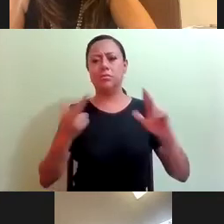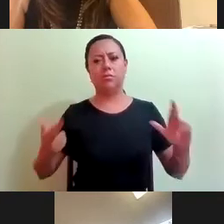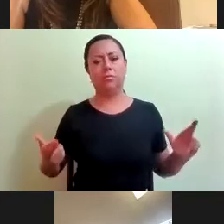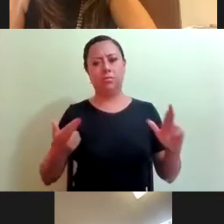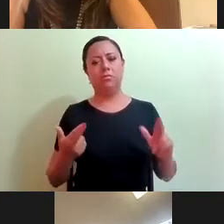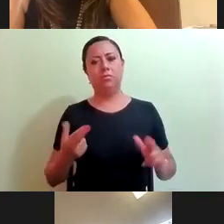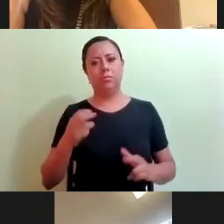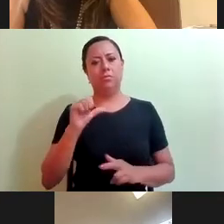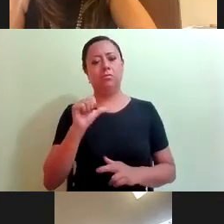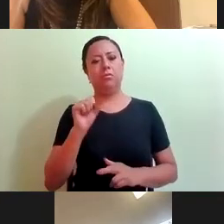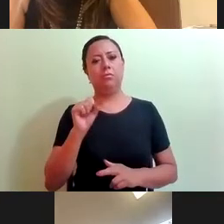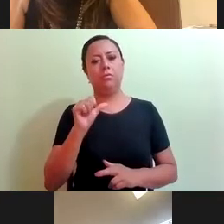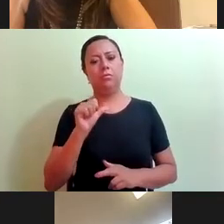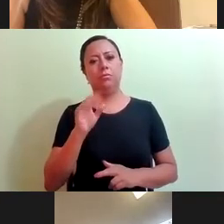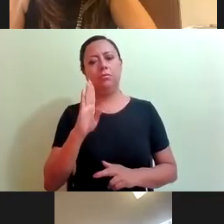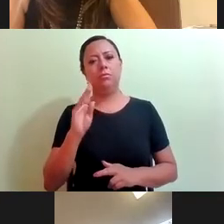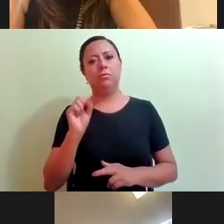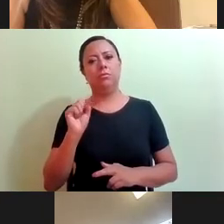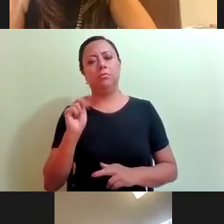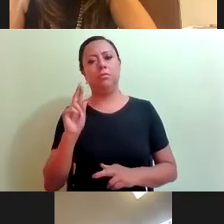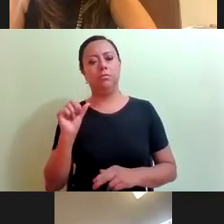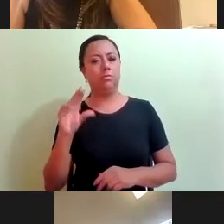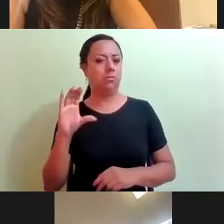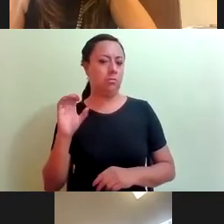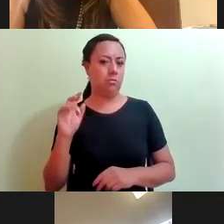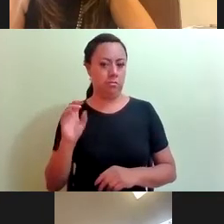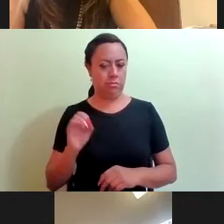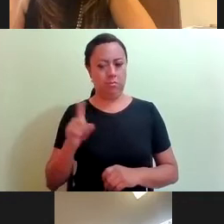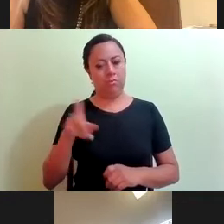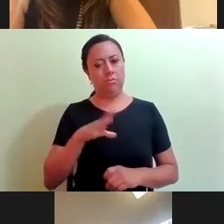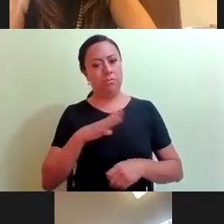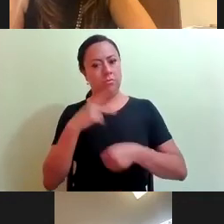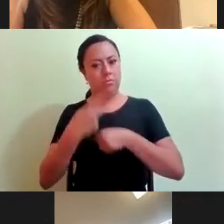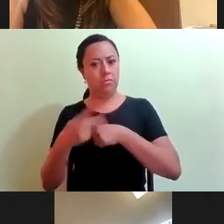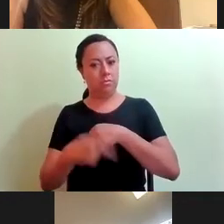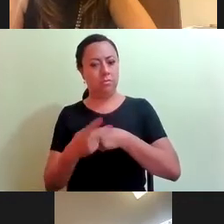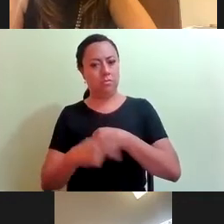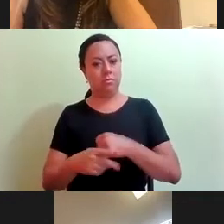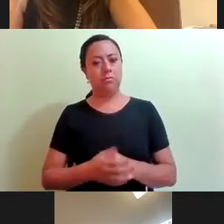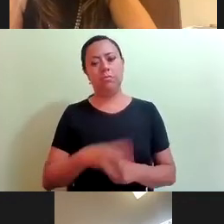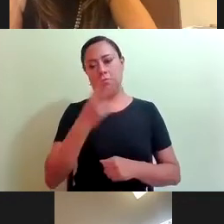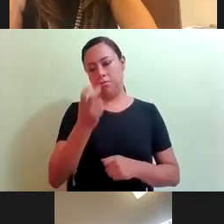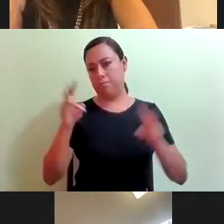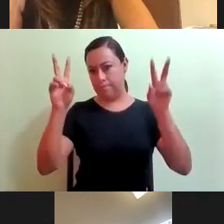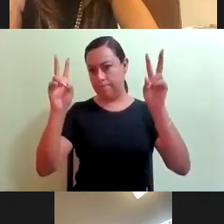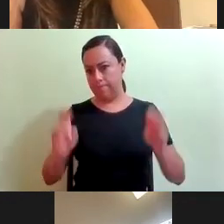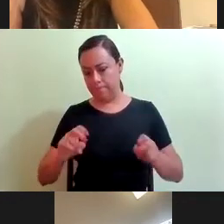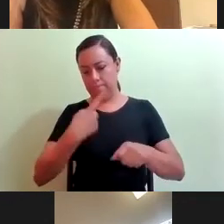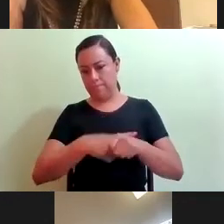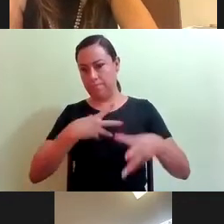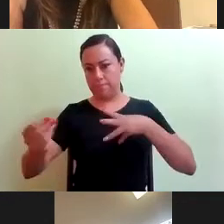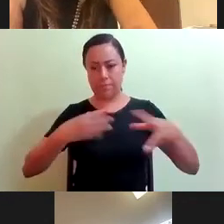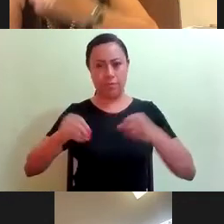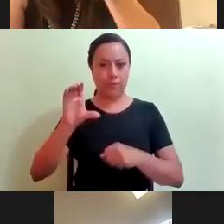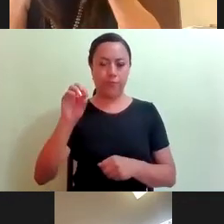del personal de resguardo que pueda estar en una circunstancia de riesgo ante el tema de la pandemia y por el COVID-19, sino